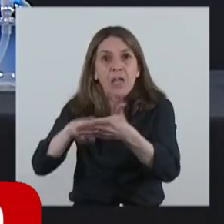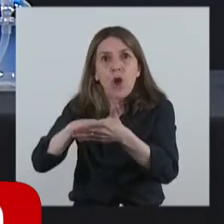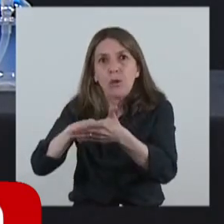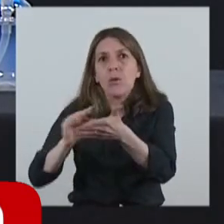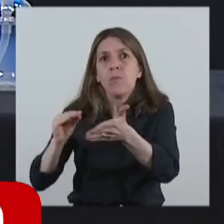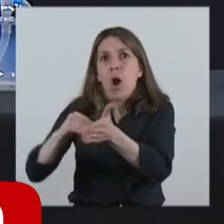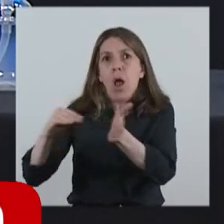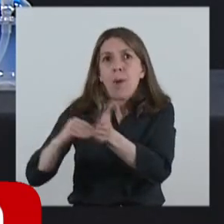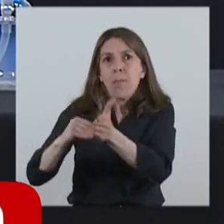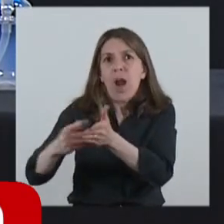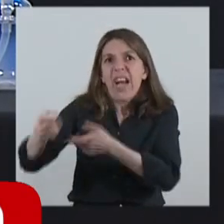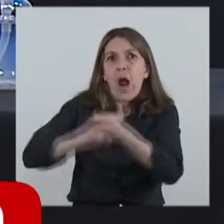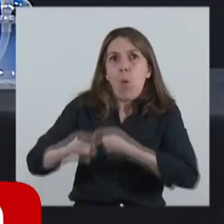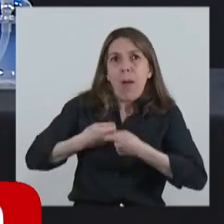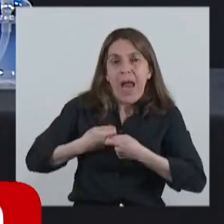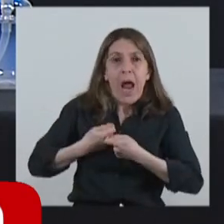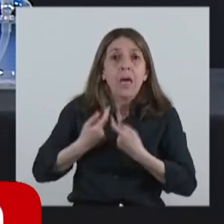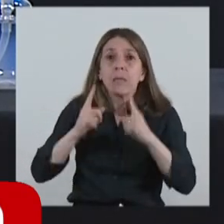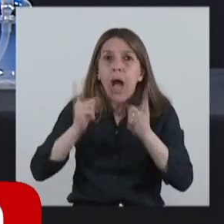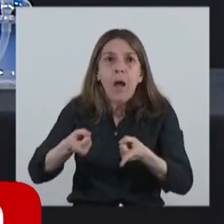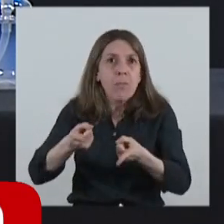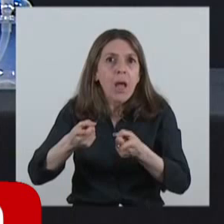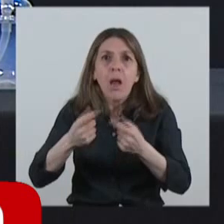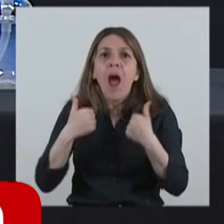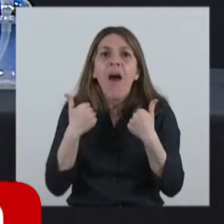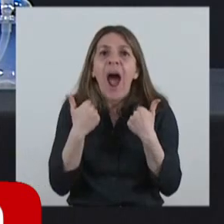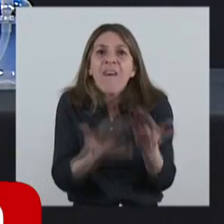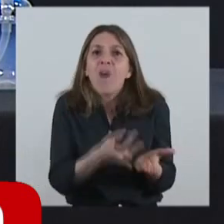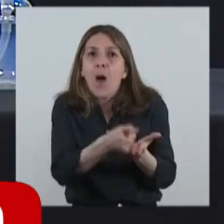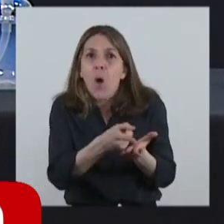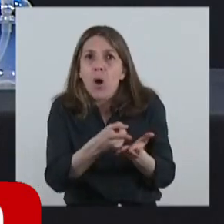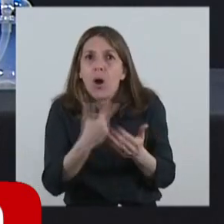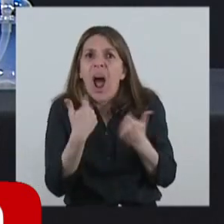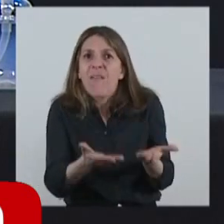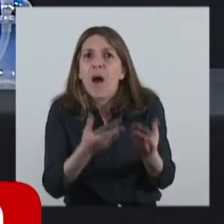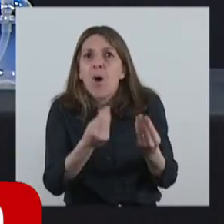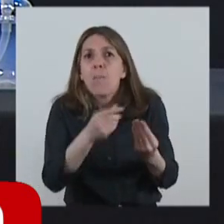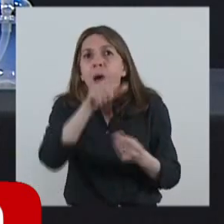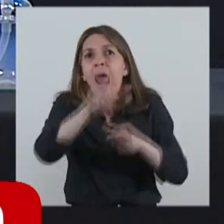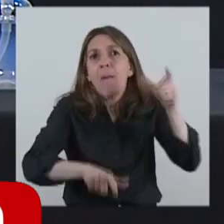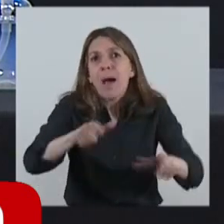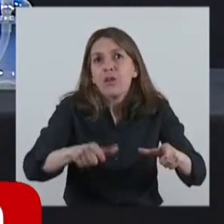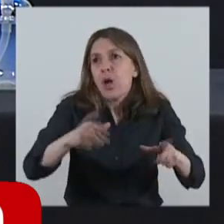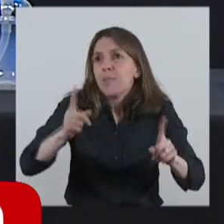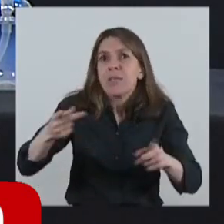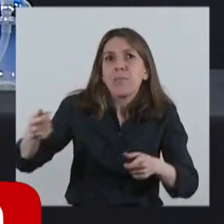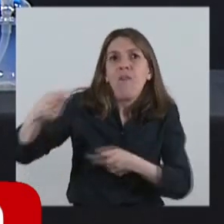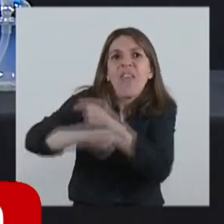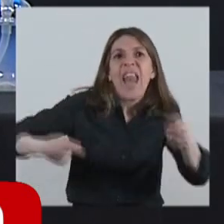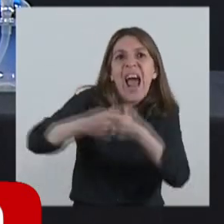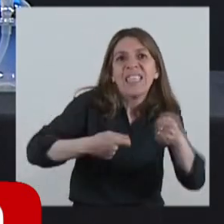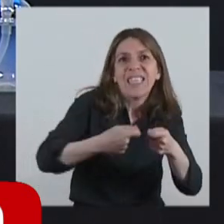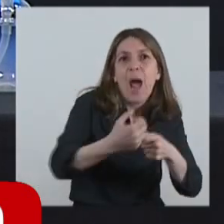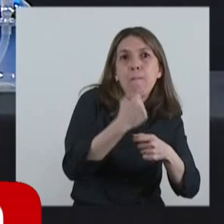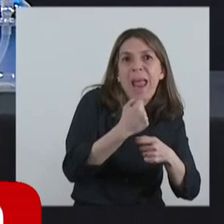está gravada también va en la dirección de favorecer a los instrumentos de financiamiento en pesos, que es algo